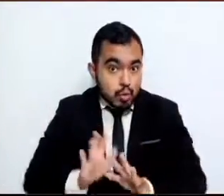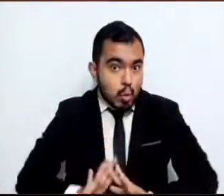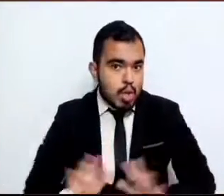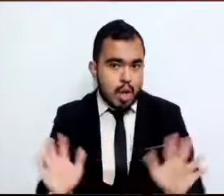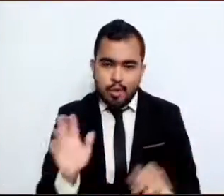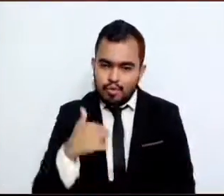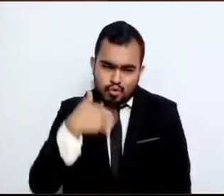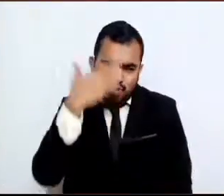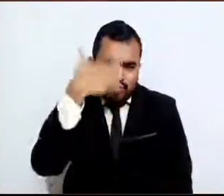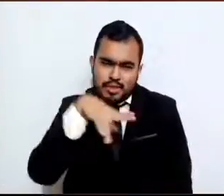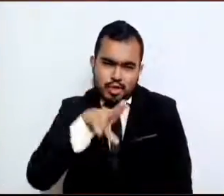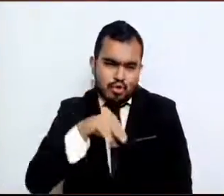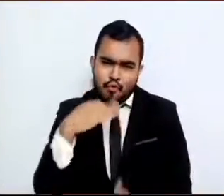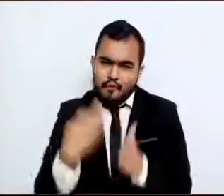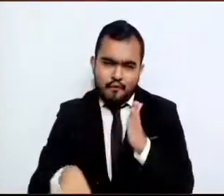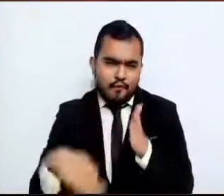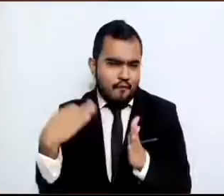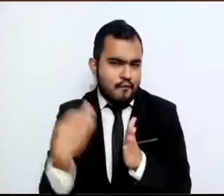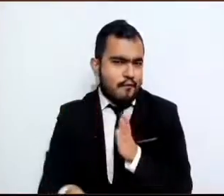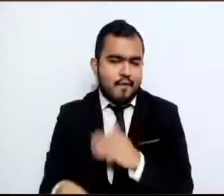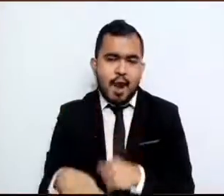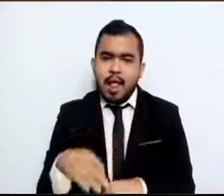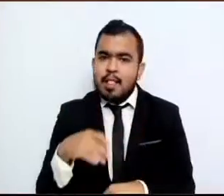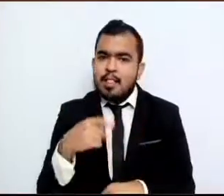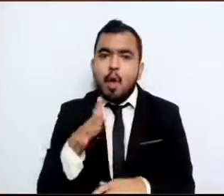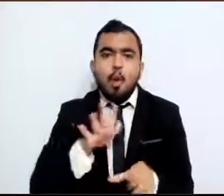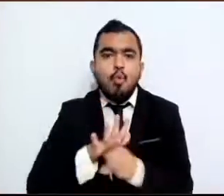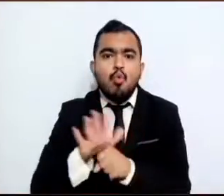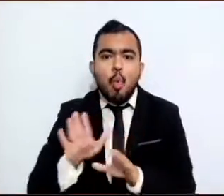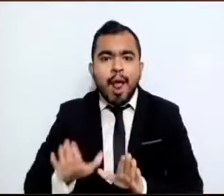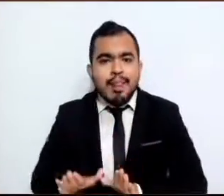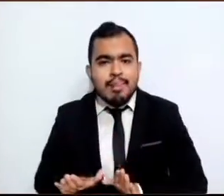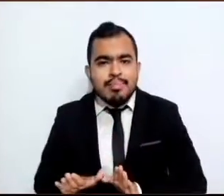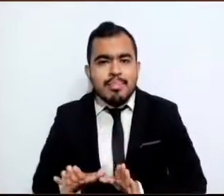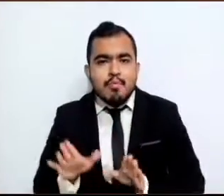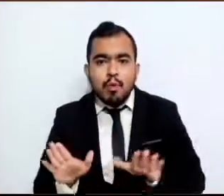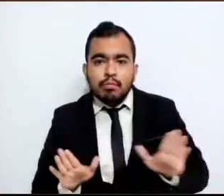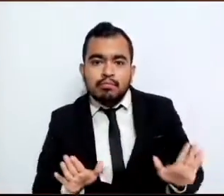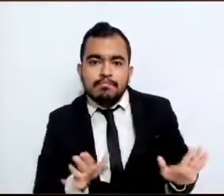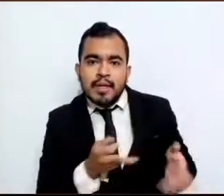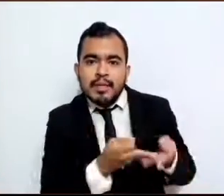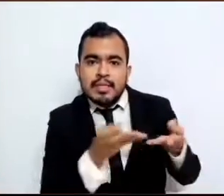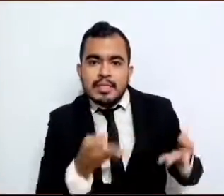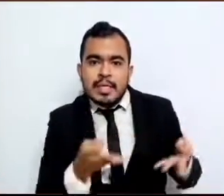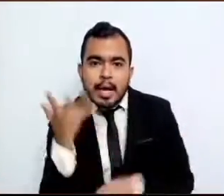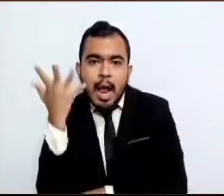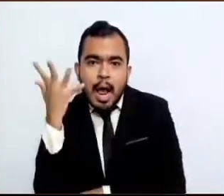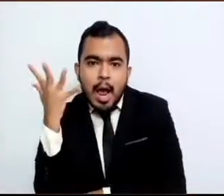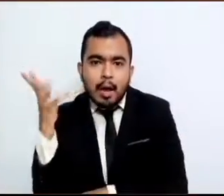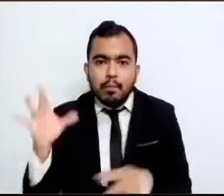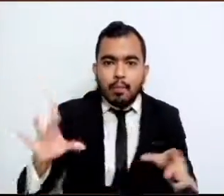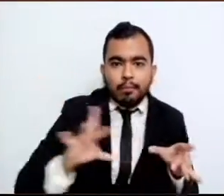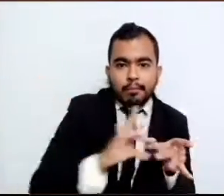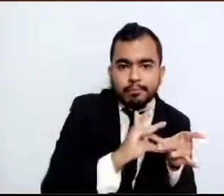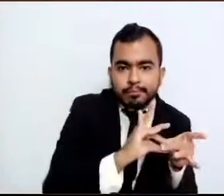sé que hay que ver qué tipo de árboles son los nativos, sé que hay que ver en qué